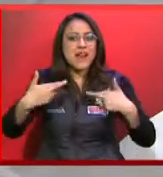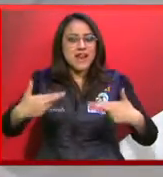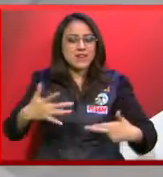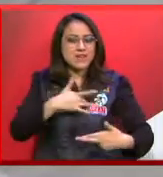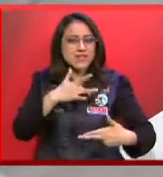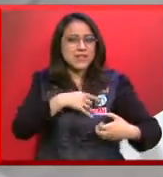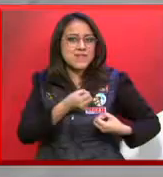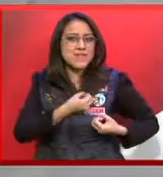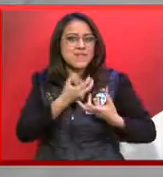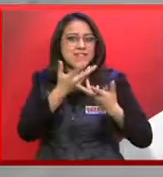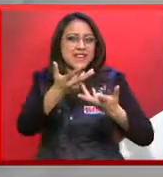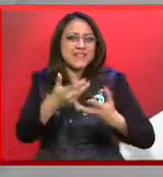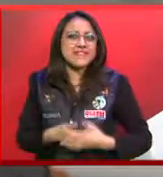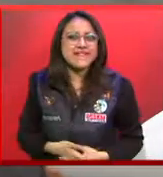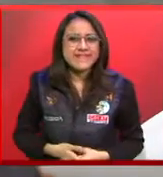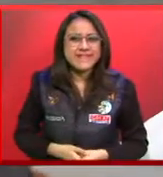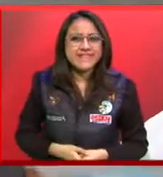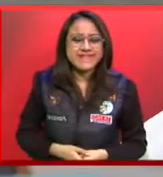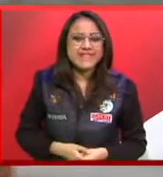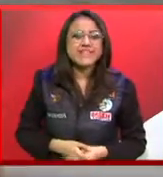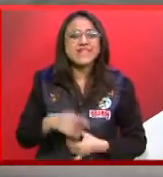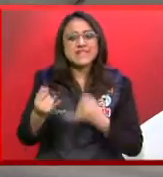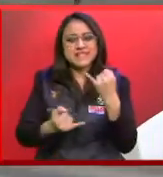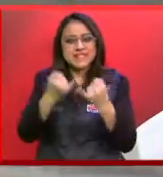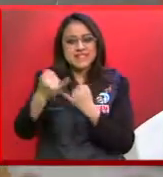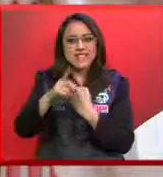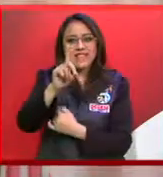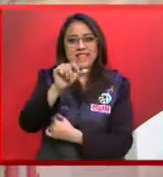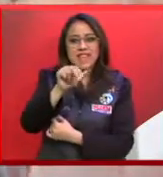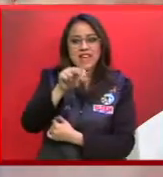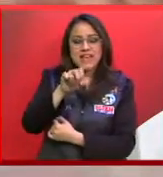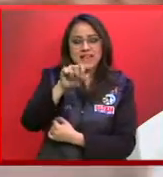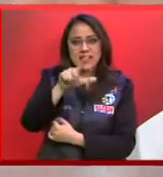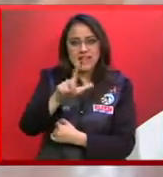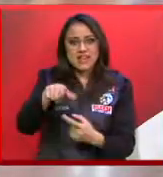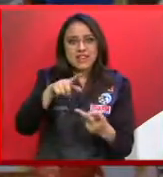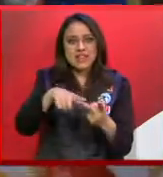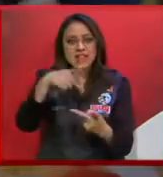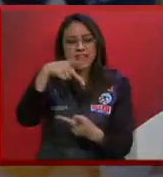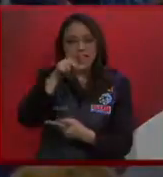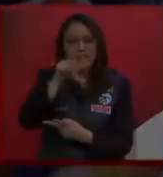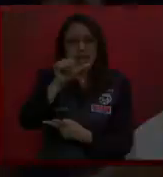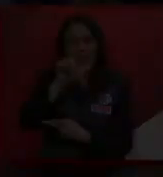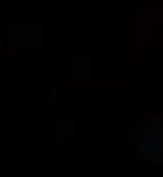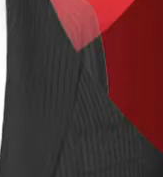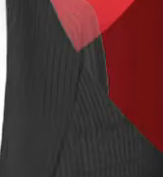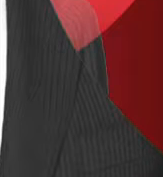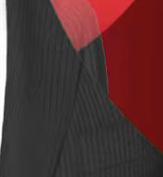vienen del corazón. Para Juguetón, Daniel Miguel y Calle Sandoval.